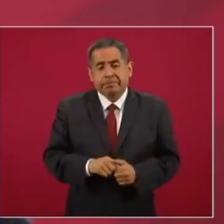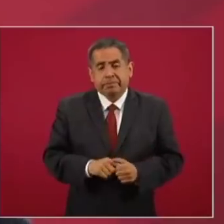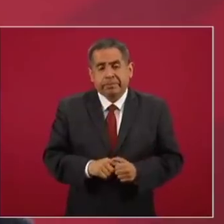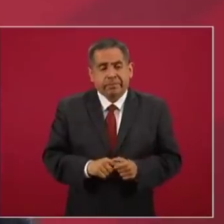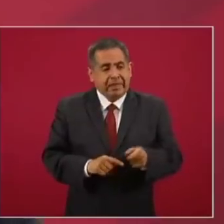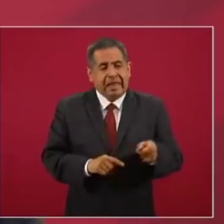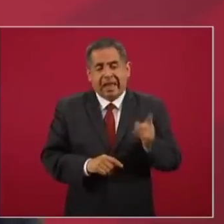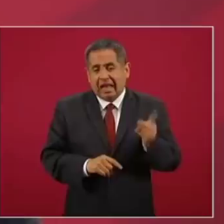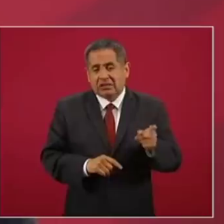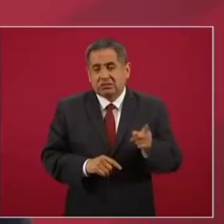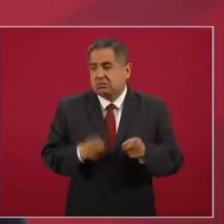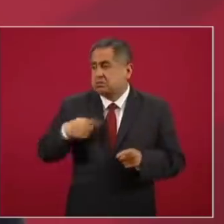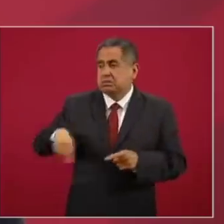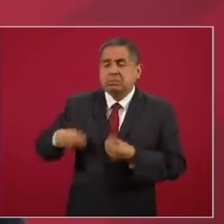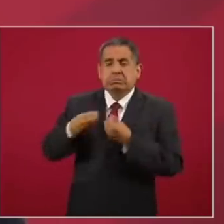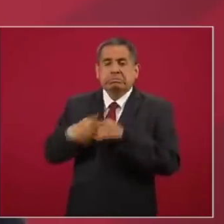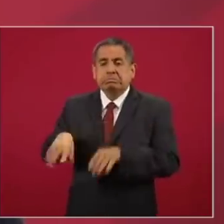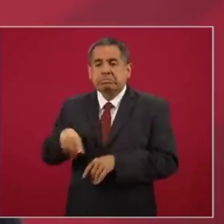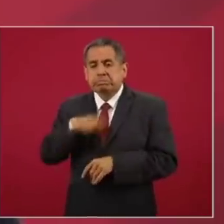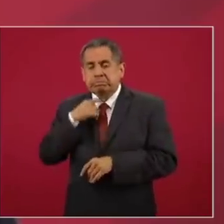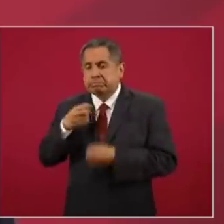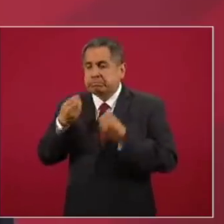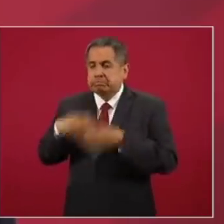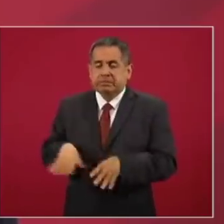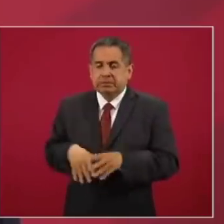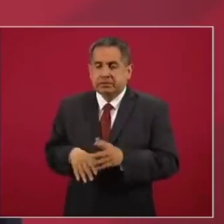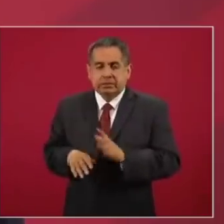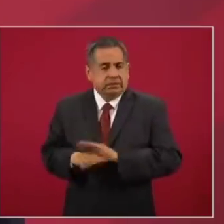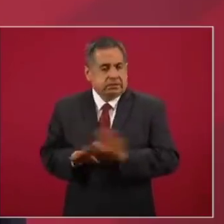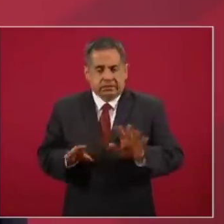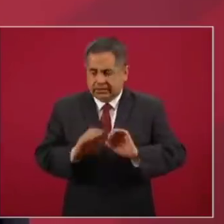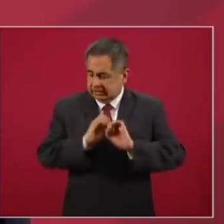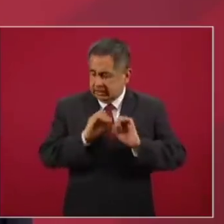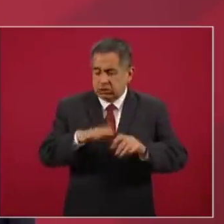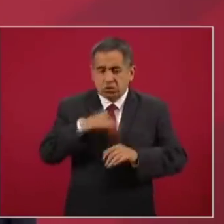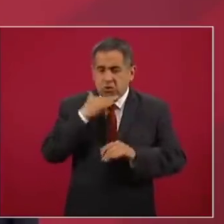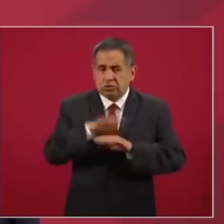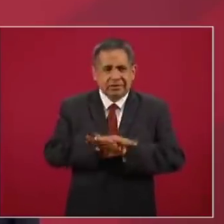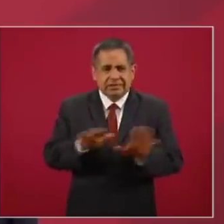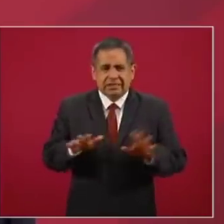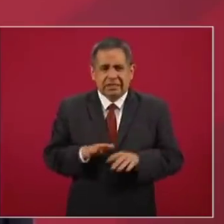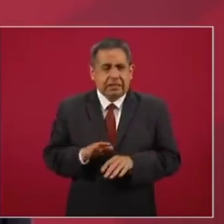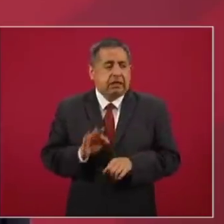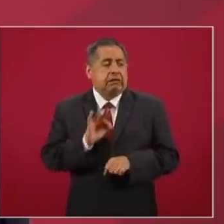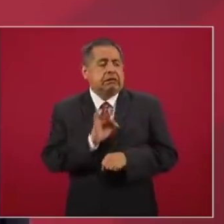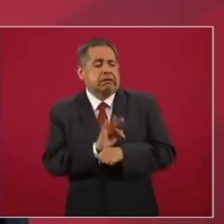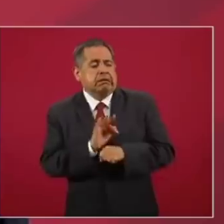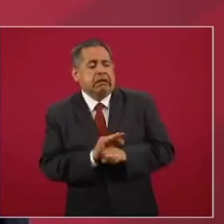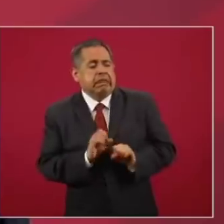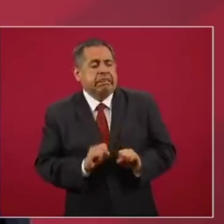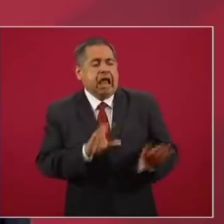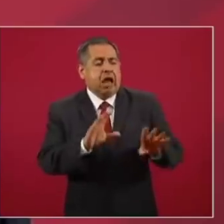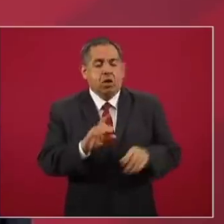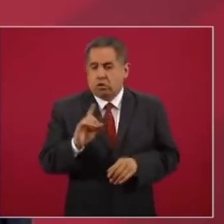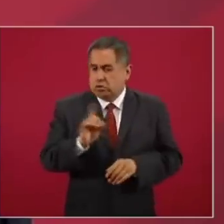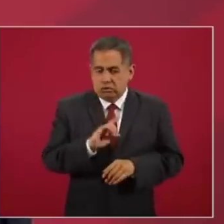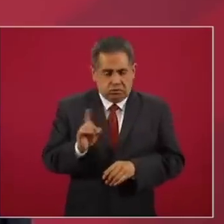que se pueda padecer. Entonces, cero corrupción, cero impunidad.